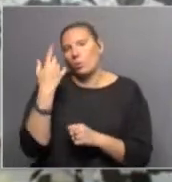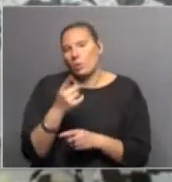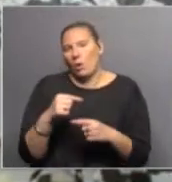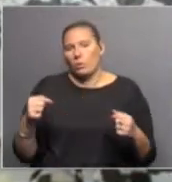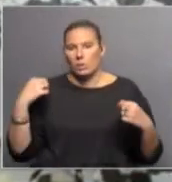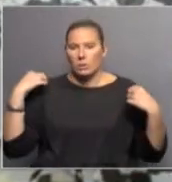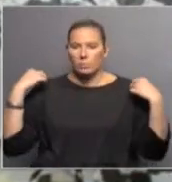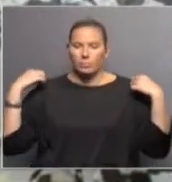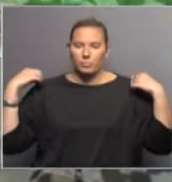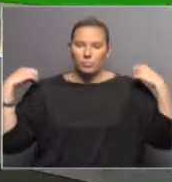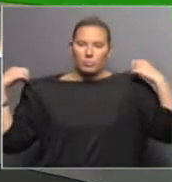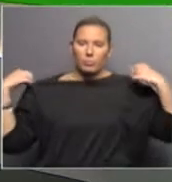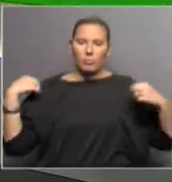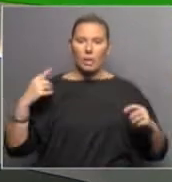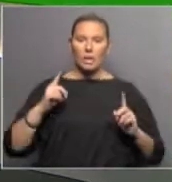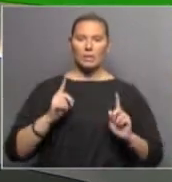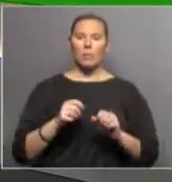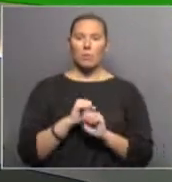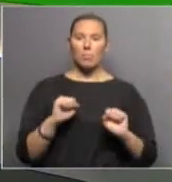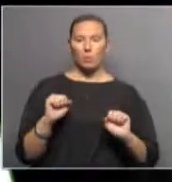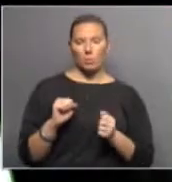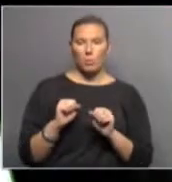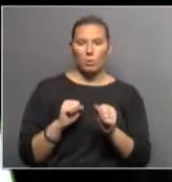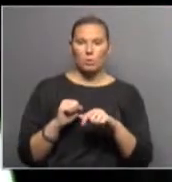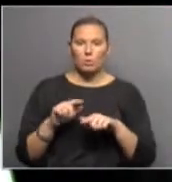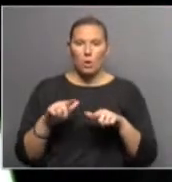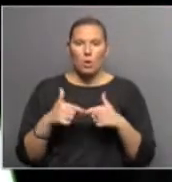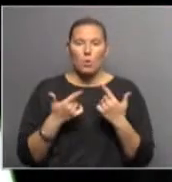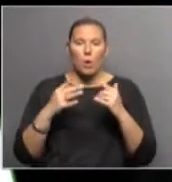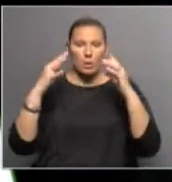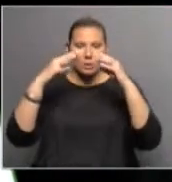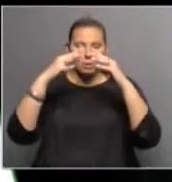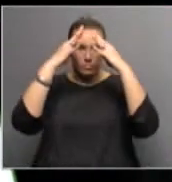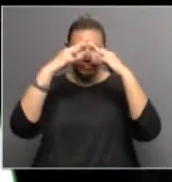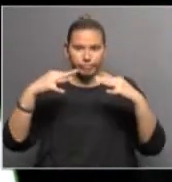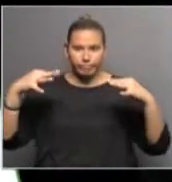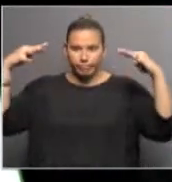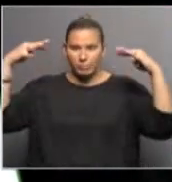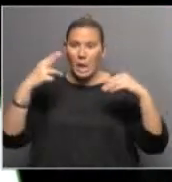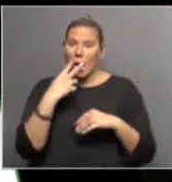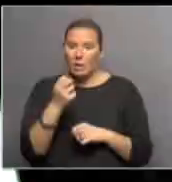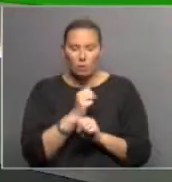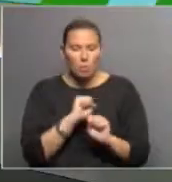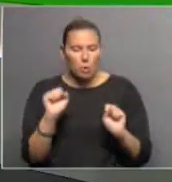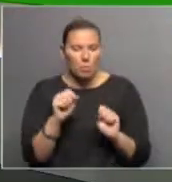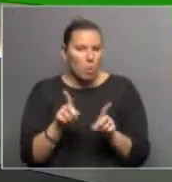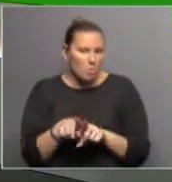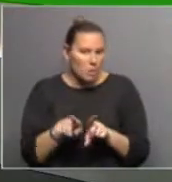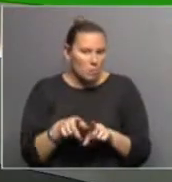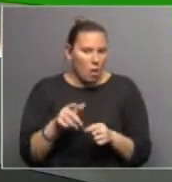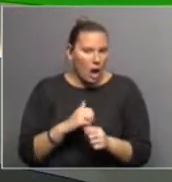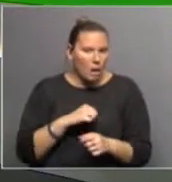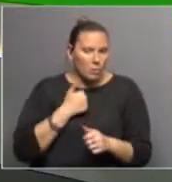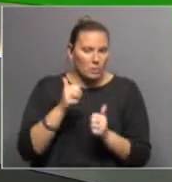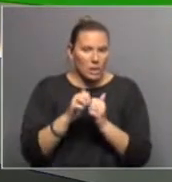usos. Además nos permite trasladarla y usarla aún cuando no haya tendido eléctrico, que es otra de las ventajas también. Exactamente, tiene su